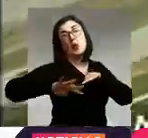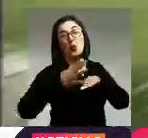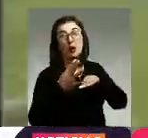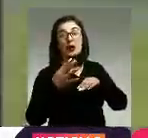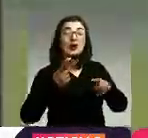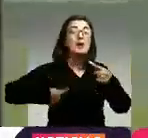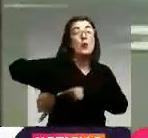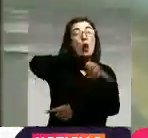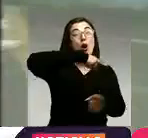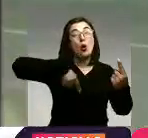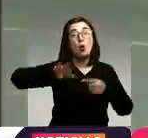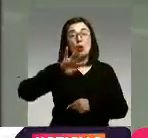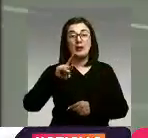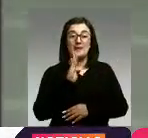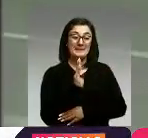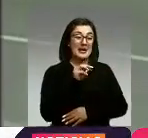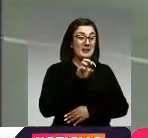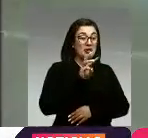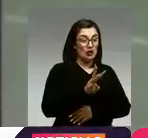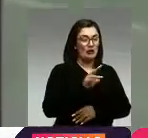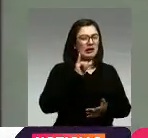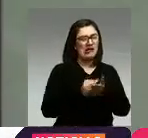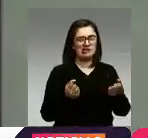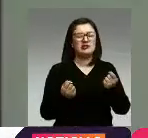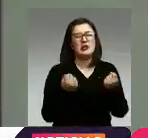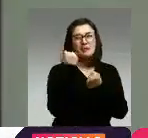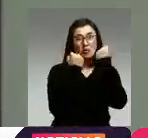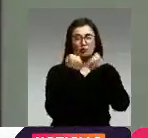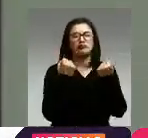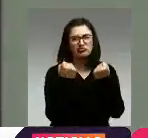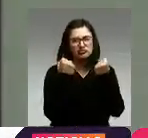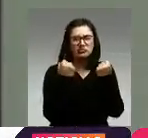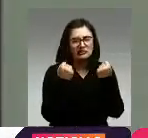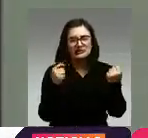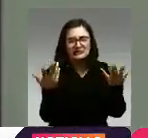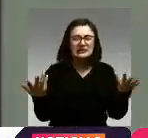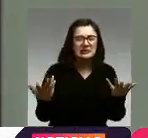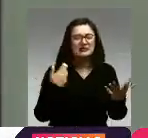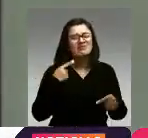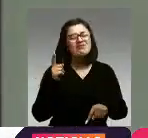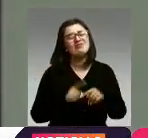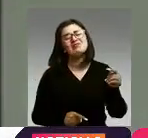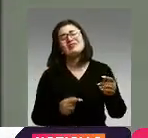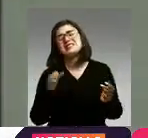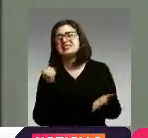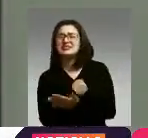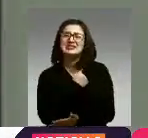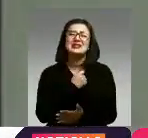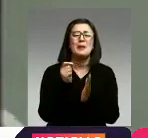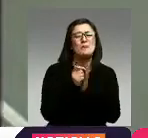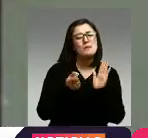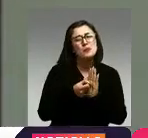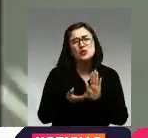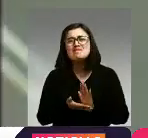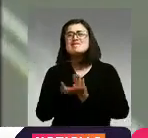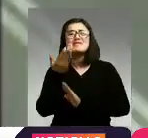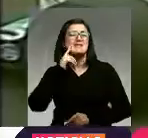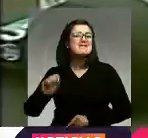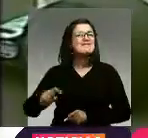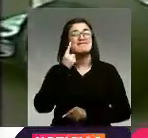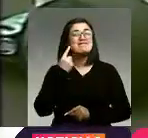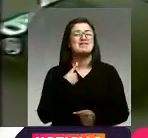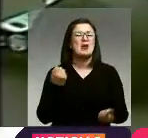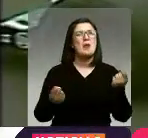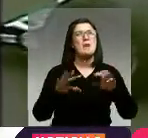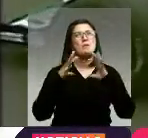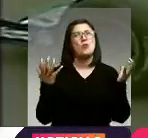motor BMW de su Williams falló y dejó a Montoya sin la posibilidad de marcar sus primeros puntos en la máxima categoría del automovilismo.